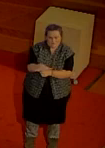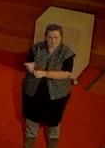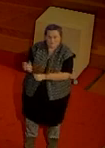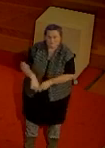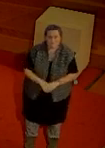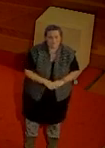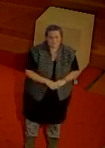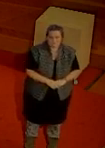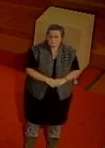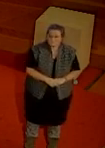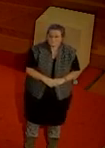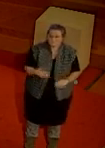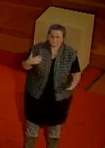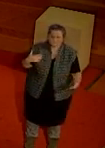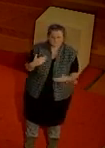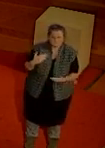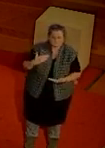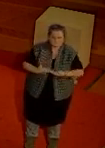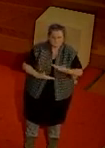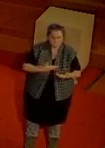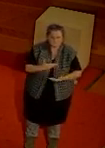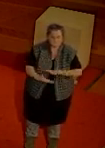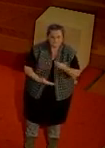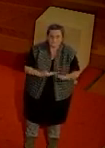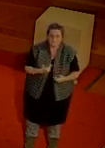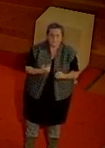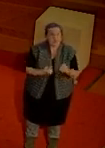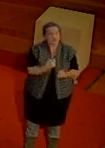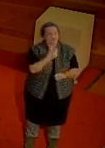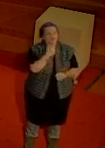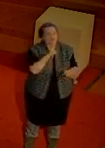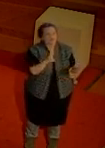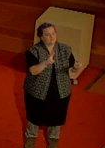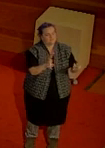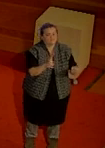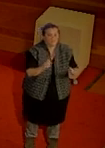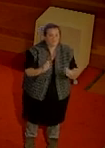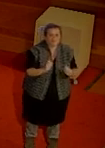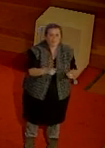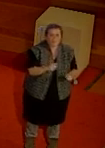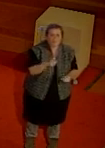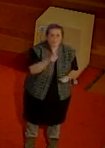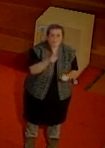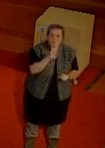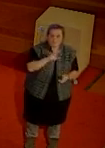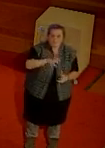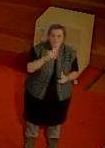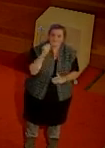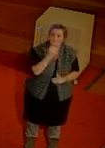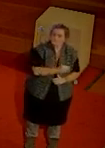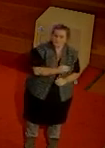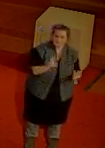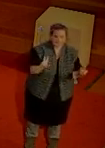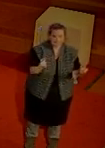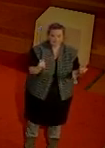una dinámica que algunos plantean en términos ya de nueva guerra fría otros plantean como la posibilidad de